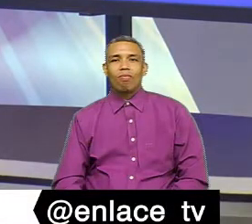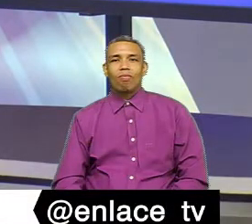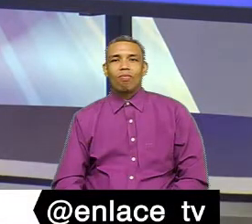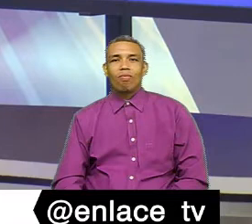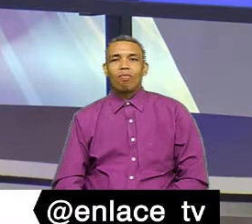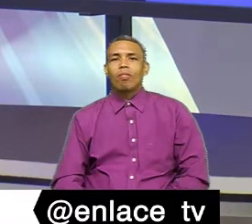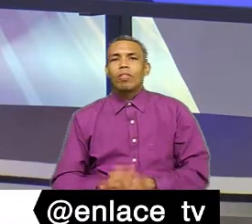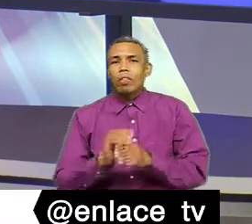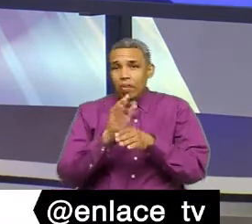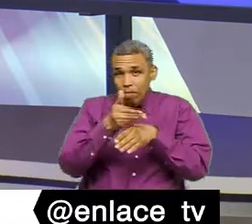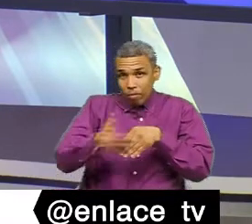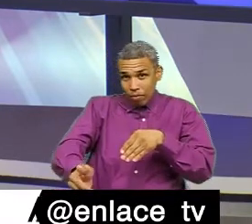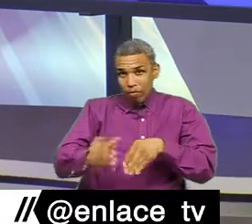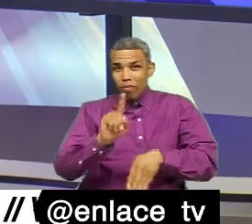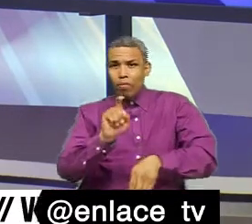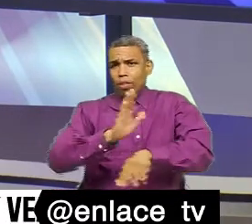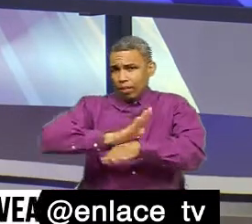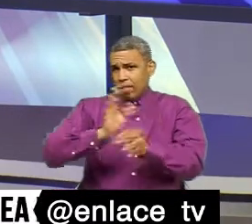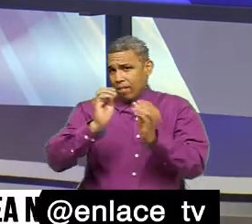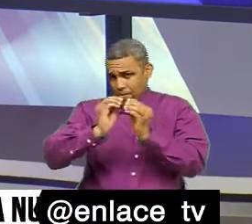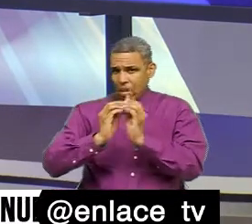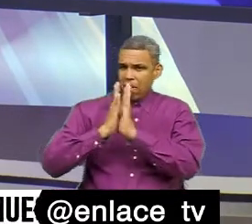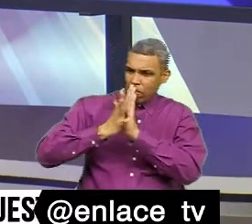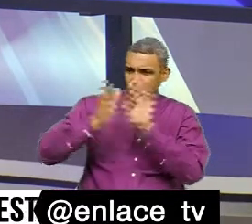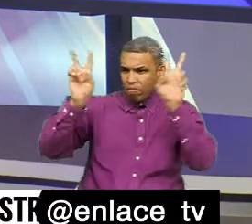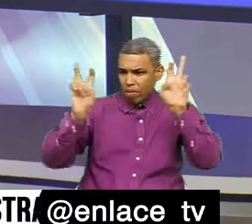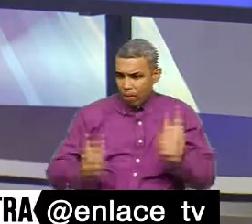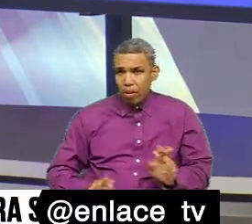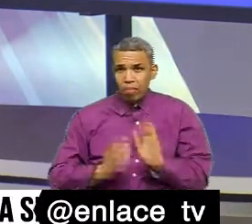Tenemos una cita a las 6 en punto de la tarde con todo lo que acontece en